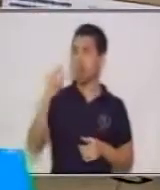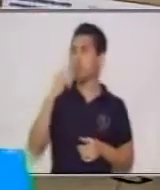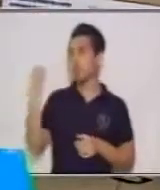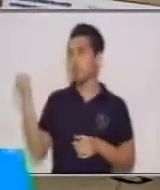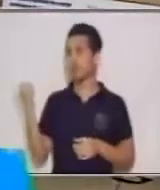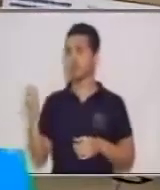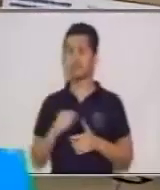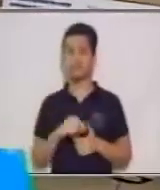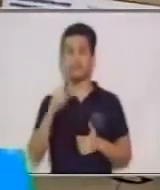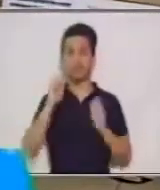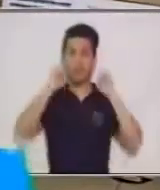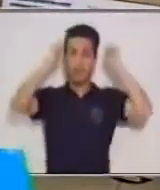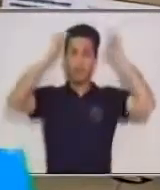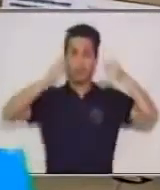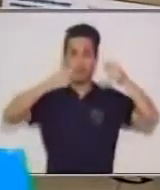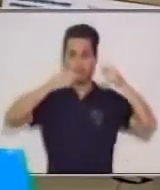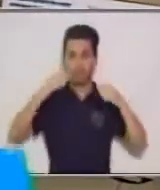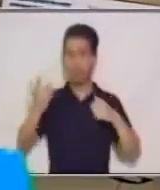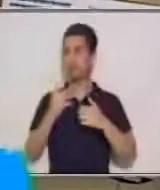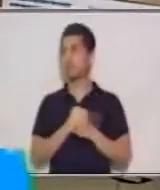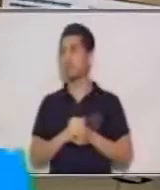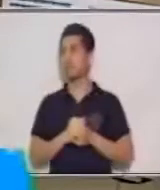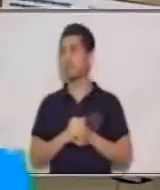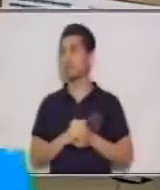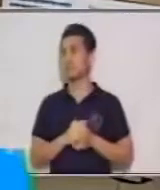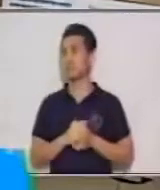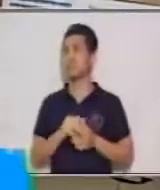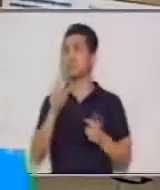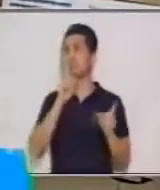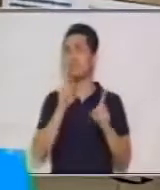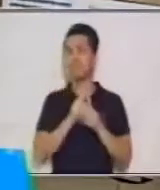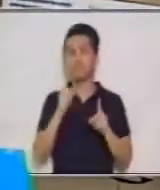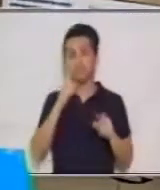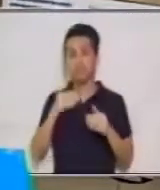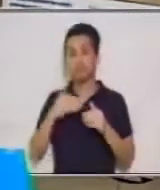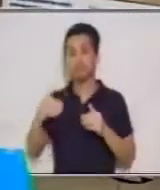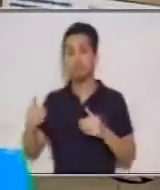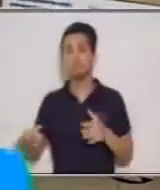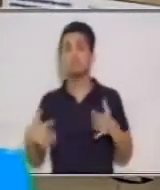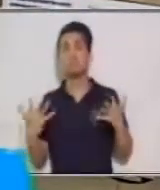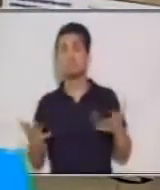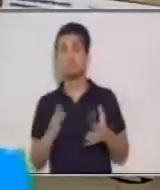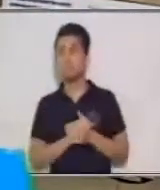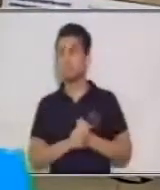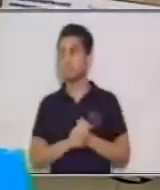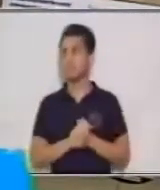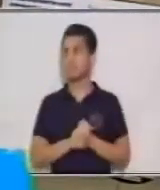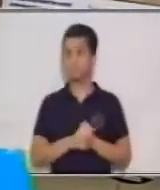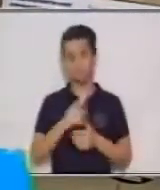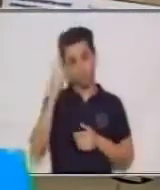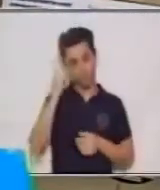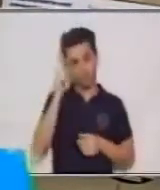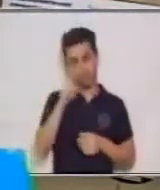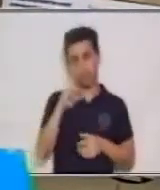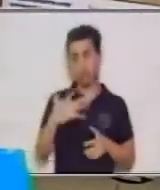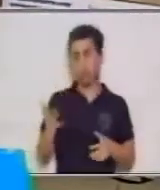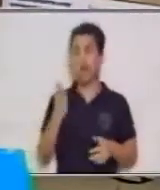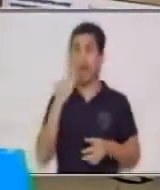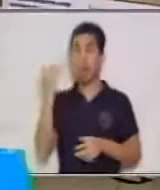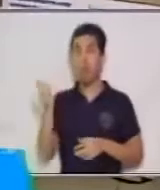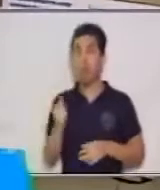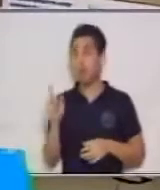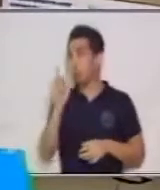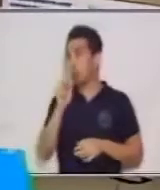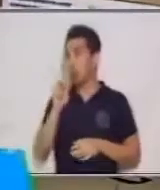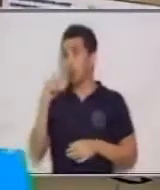la abuelita estaba enferma en casa. Y determinó las consecuencias de las acciones. ¿Crees tú que si la abuelita no hubiera estado